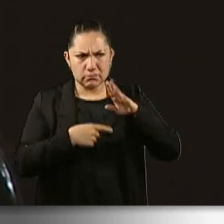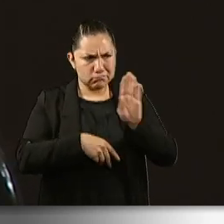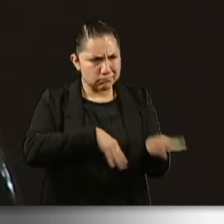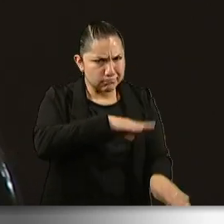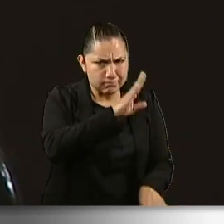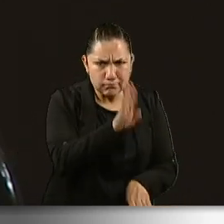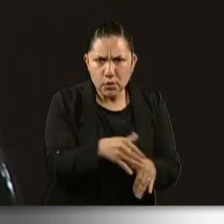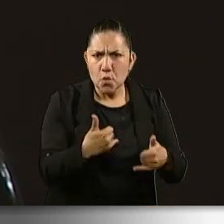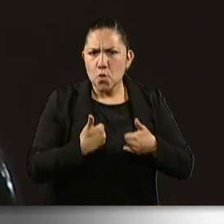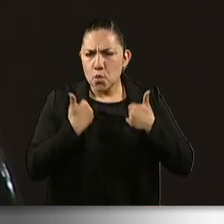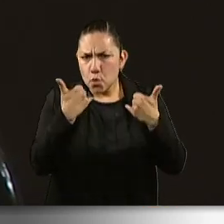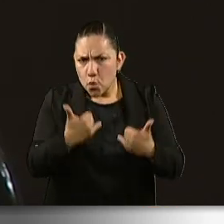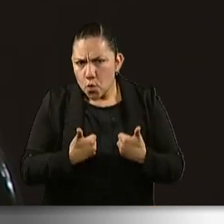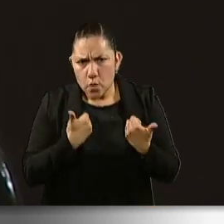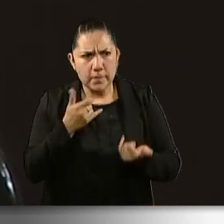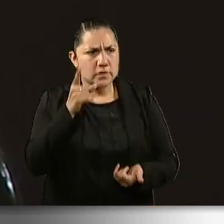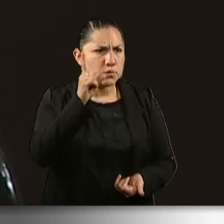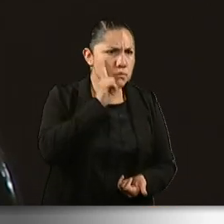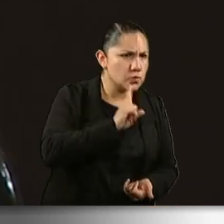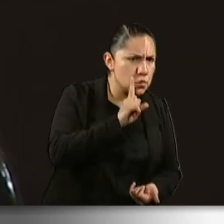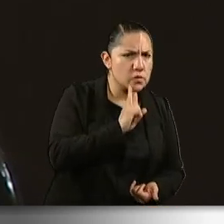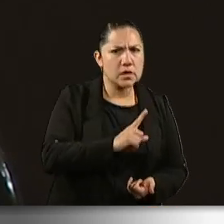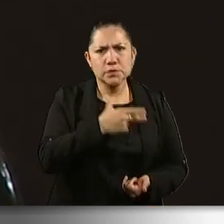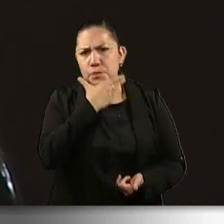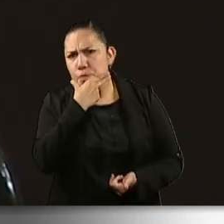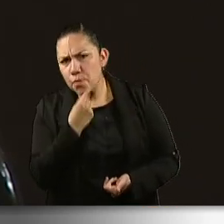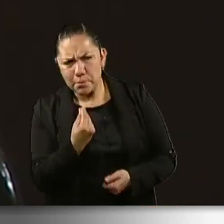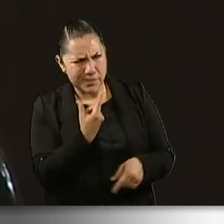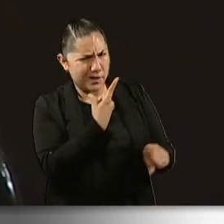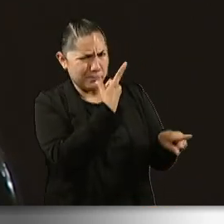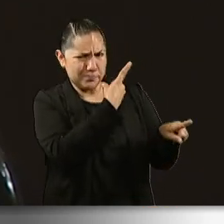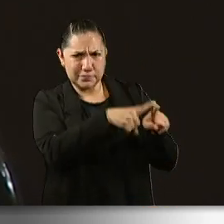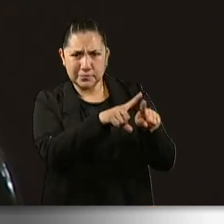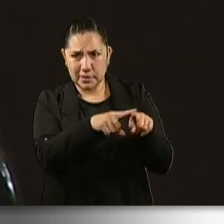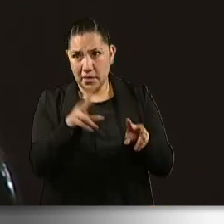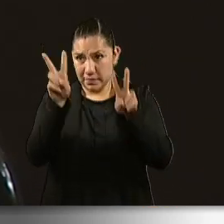mujeres, muchos hombres, por errores que cometieron en materia de seguridad.